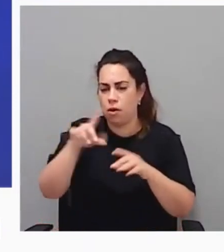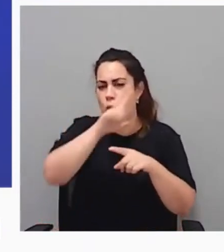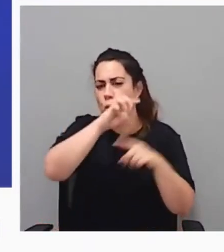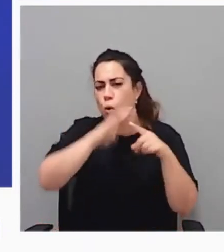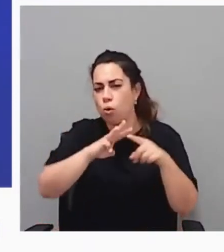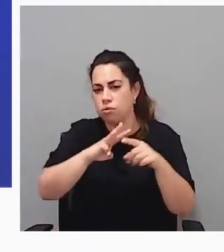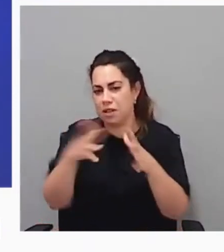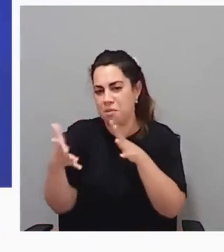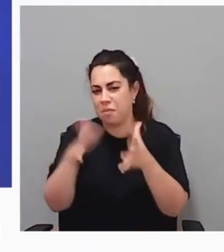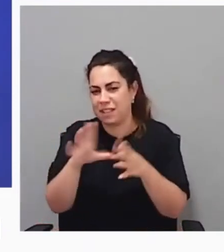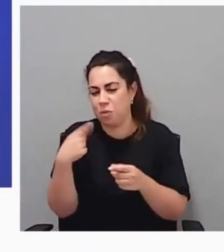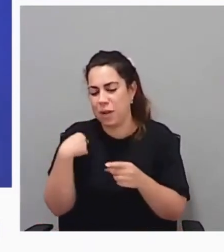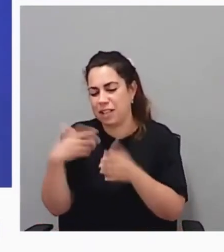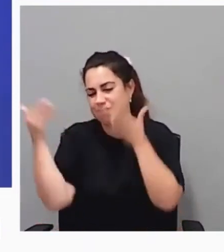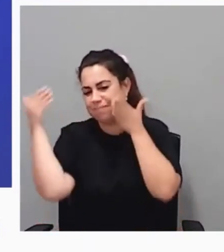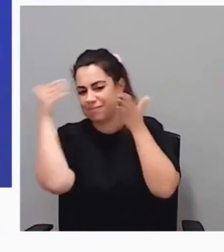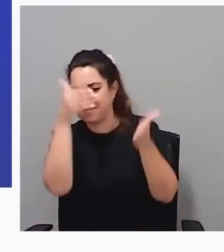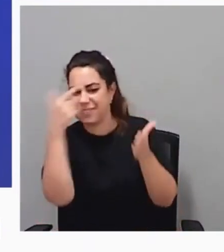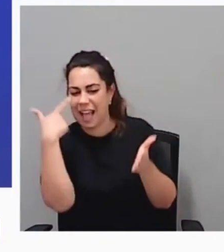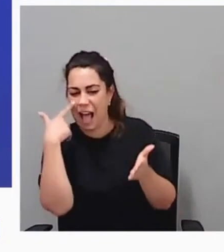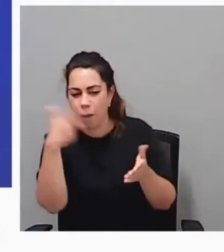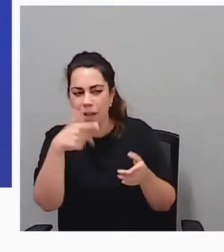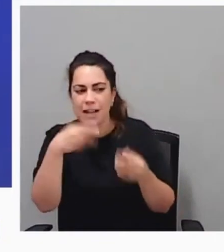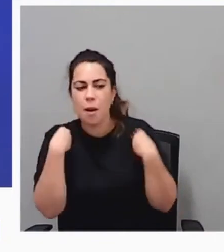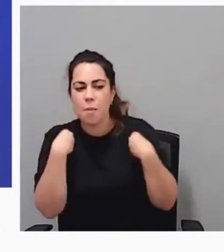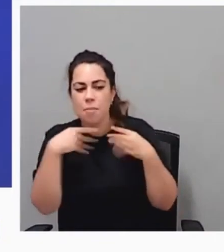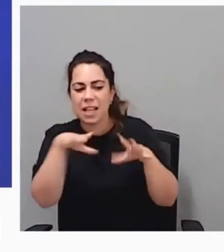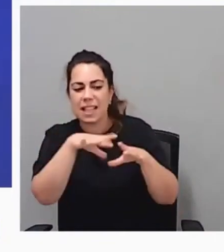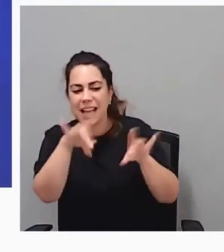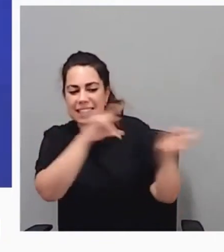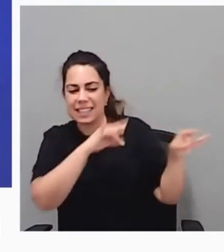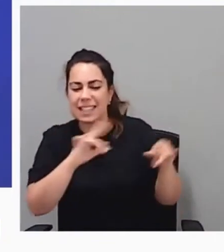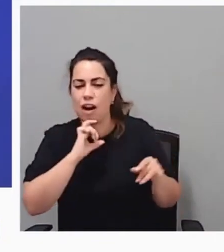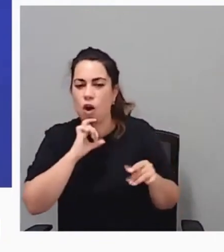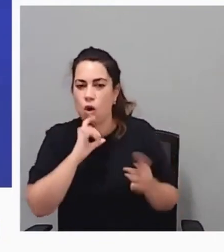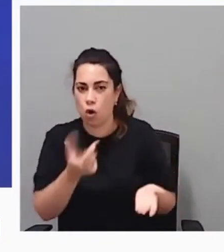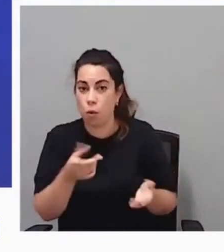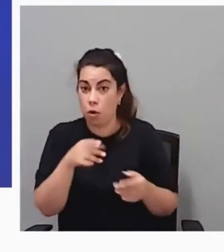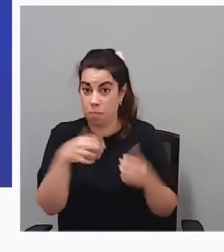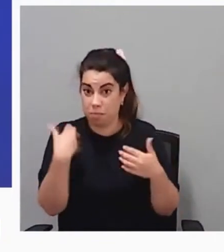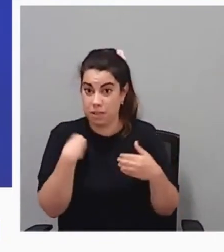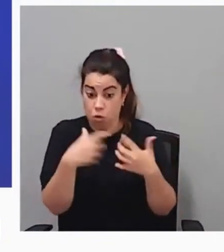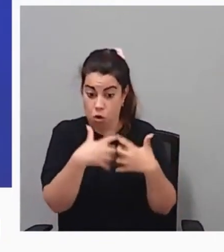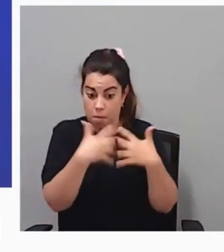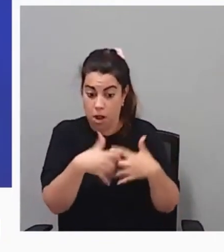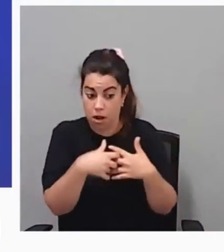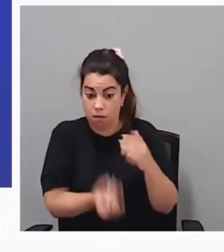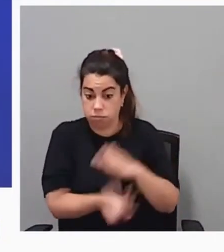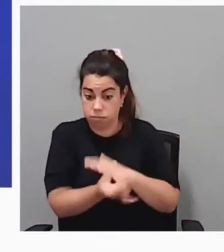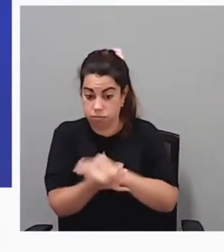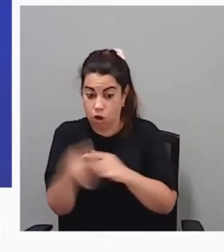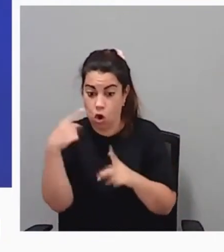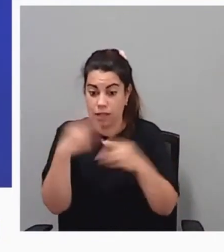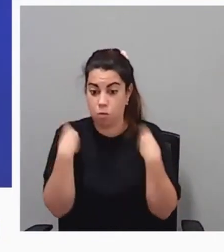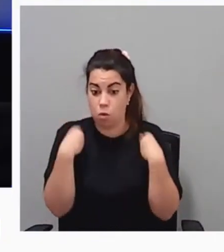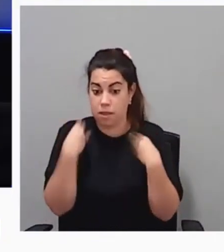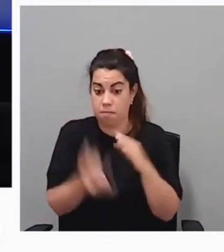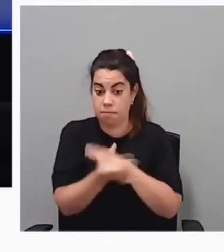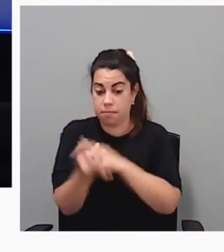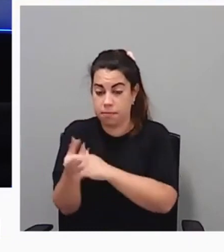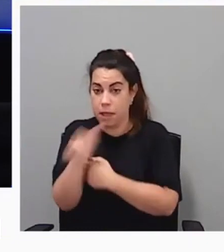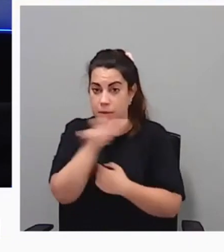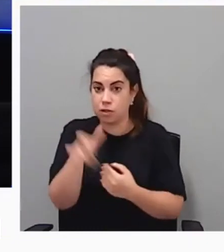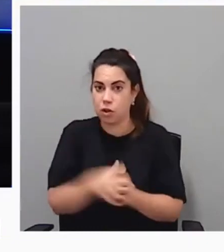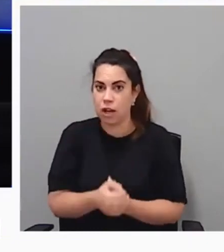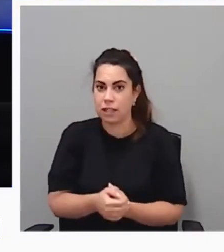Tierra, ha creado máquinas que se parecen muy parecidas a las nuestras para crear la vida. Aquí hay otra que no me da